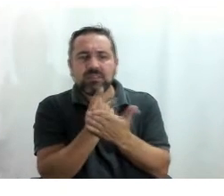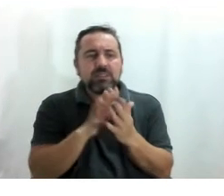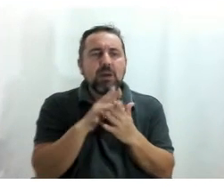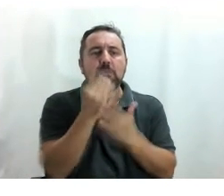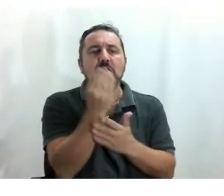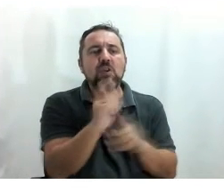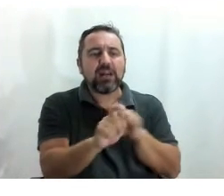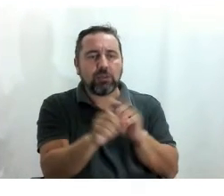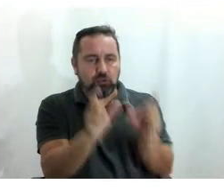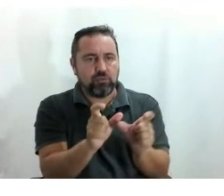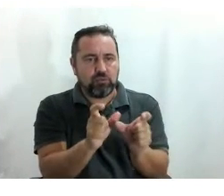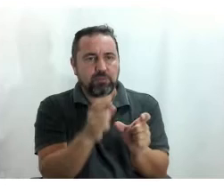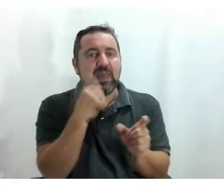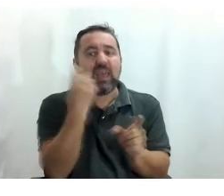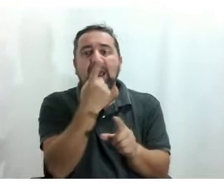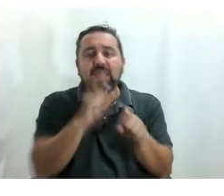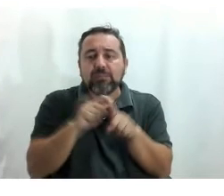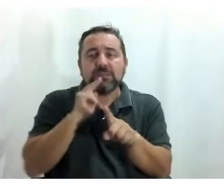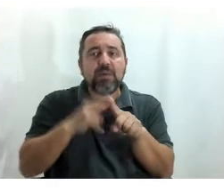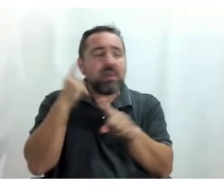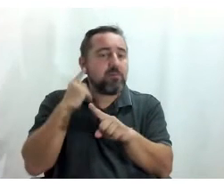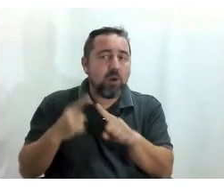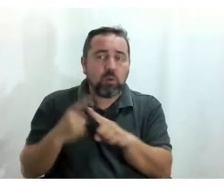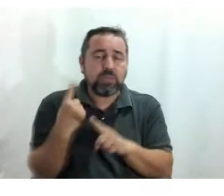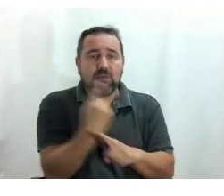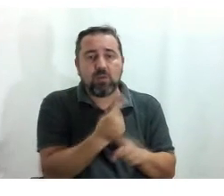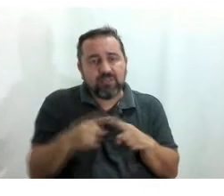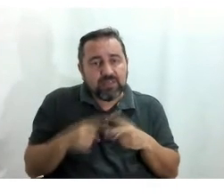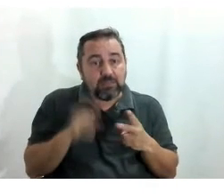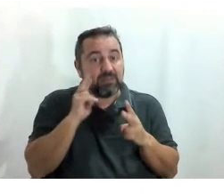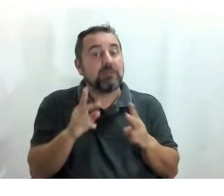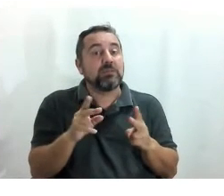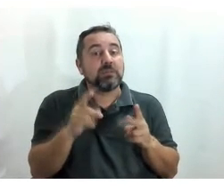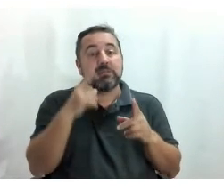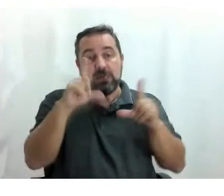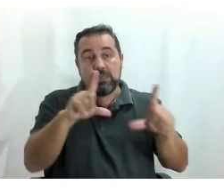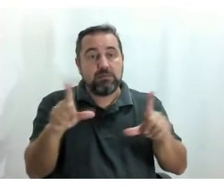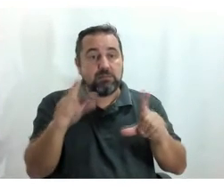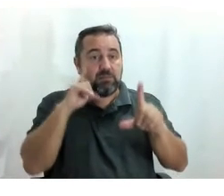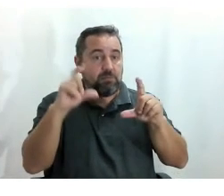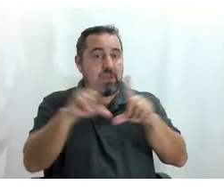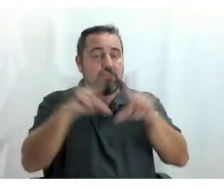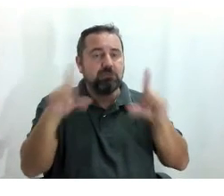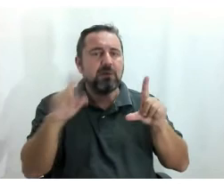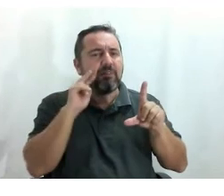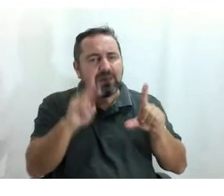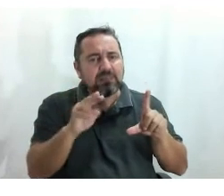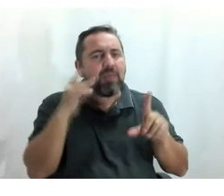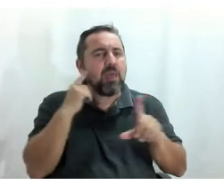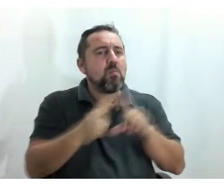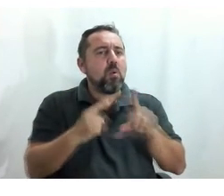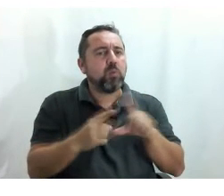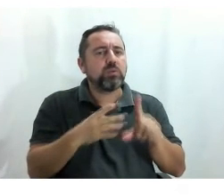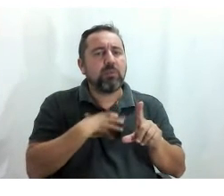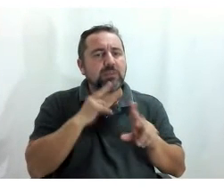de ratón para cada tipo de hipoacusia. En esta imagen es para ejemplificar que, aunque la hipoacusia podemos tener